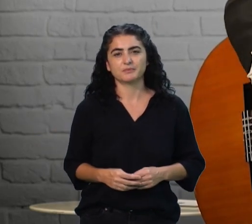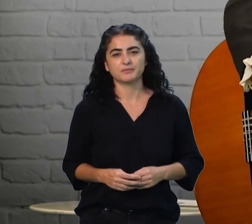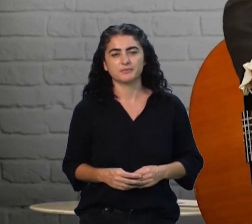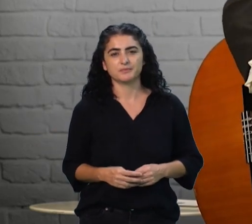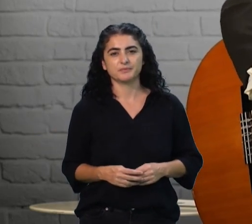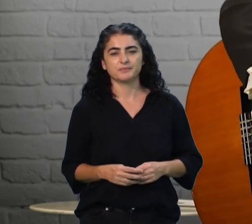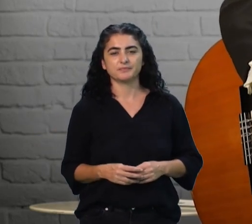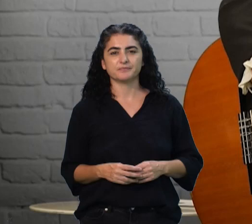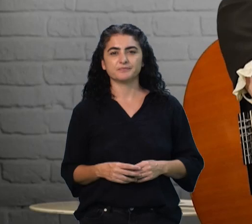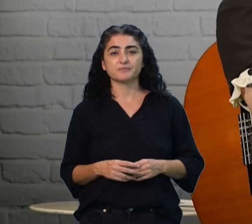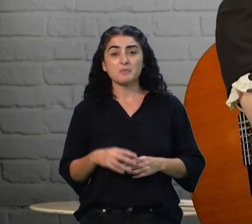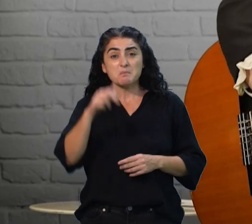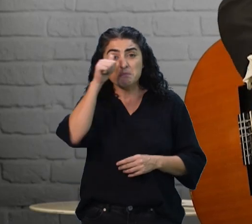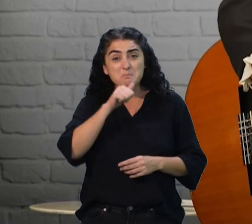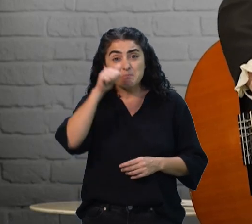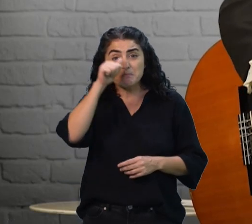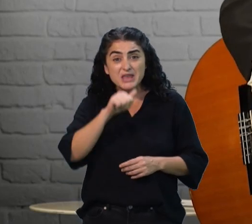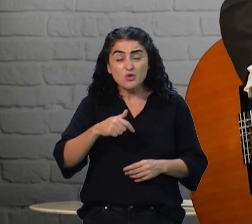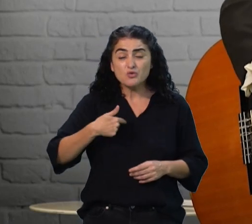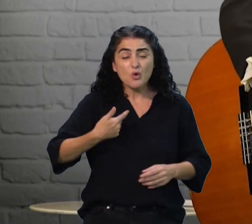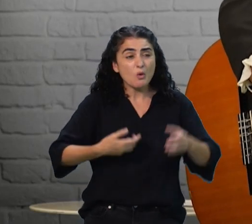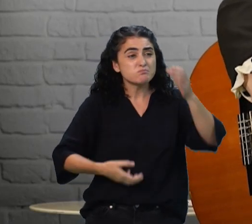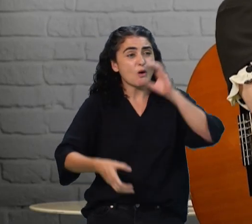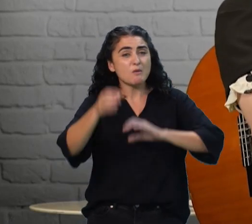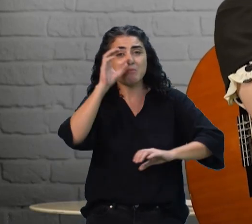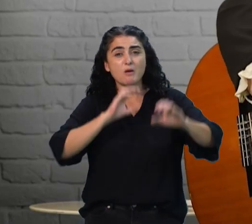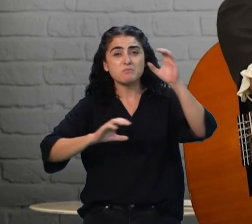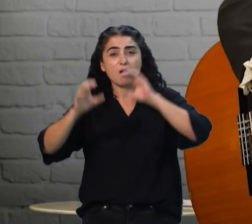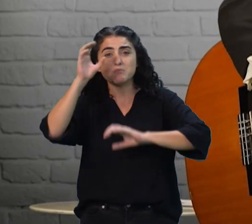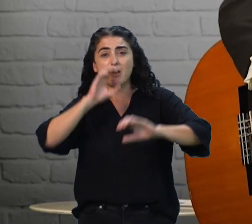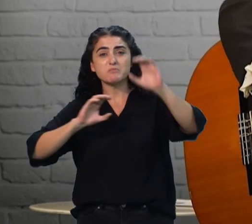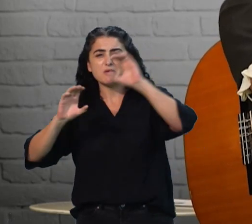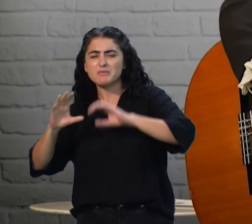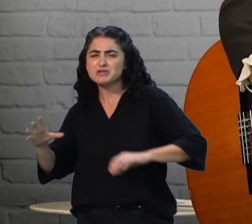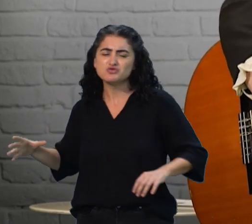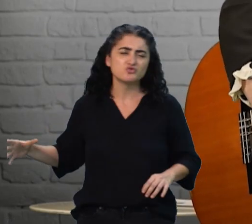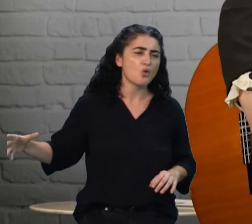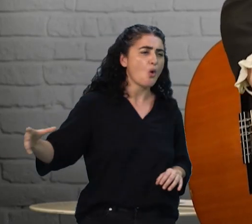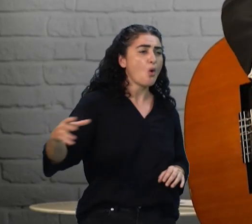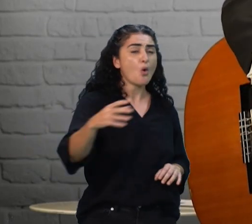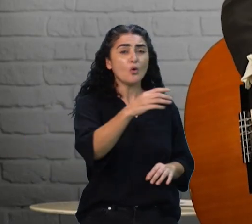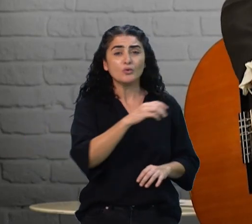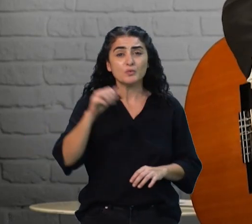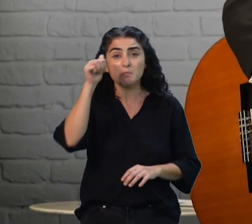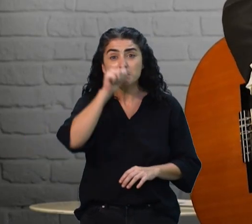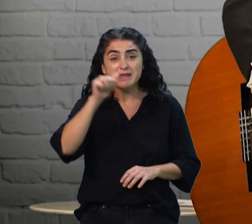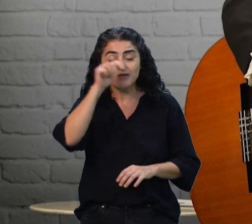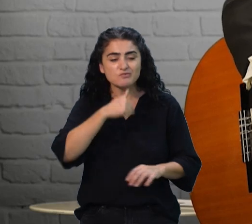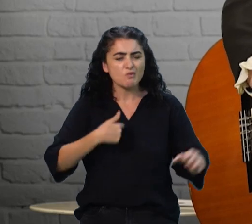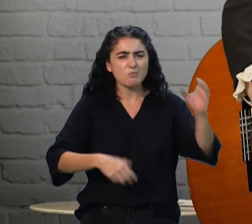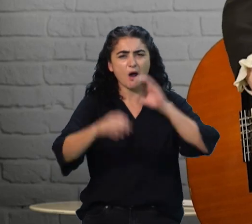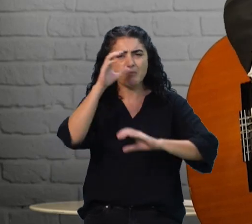beba ni vino que yo no beba ni vino que yo